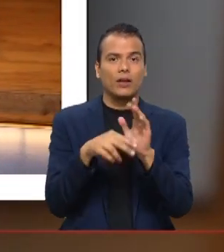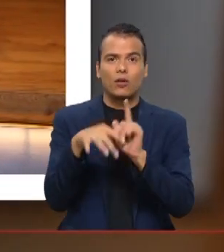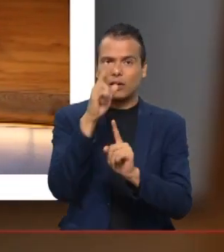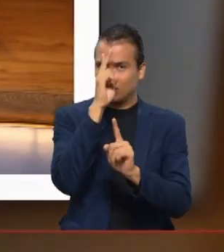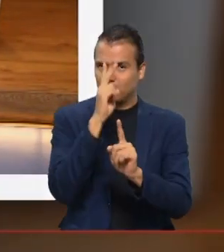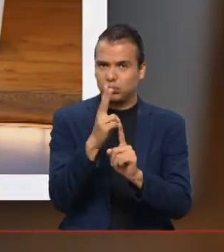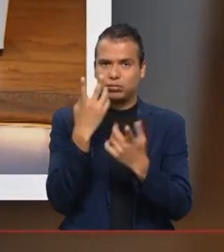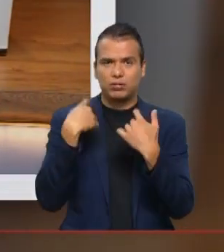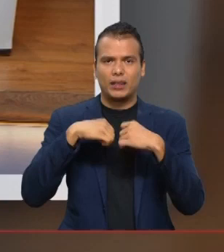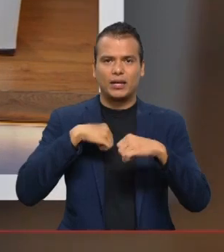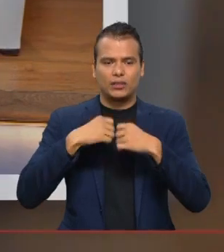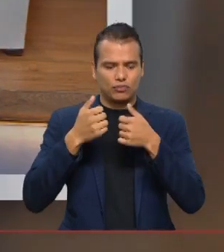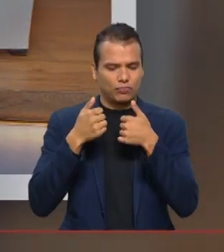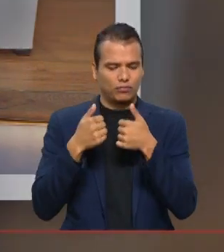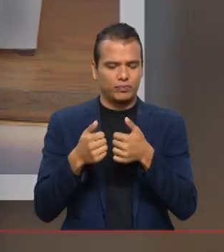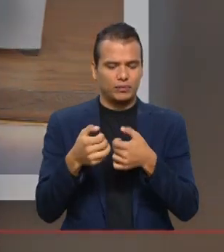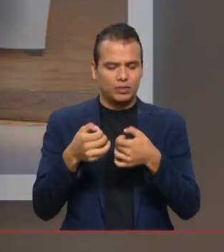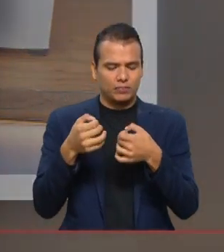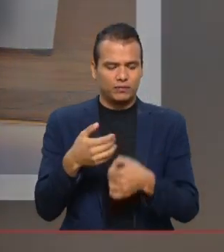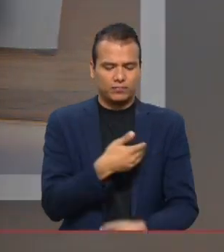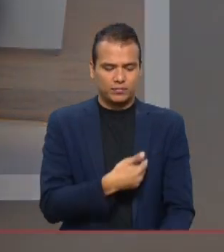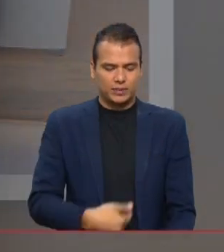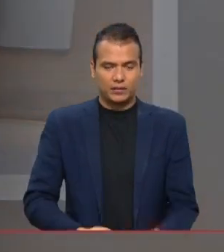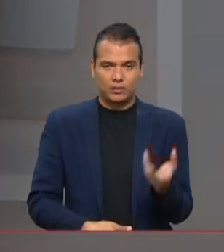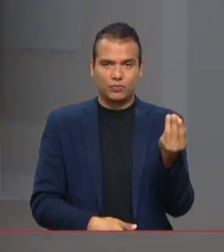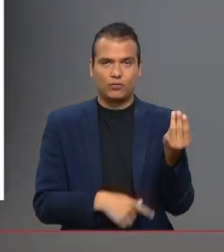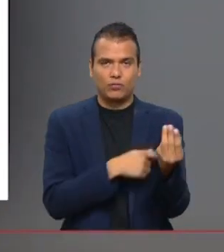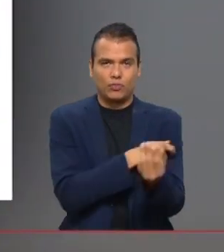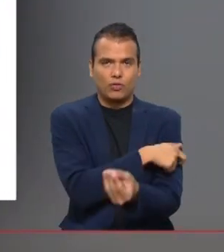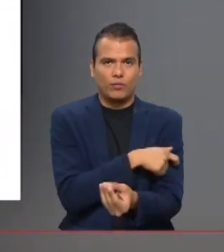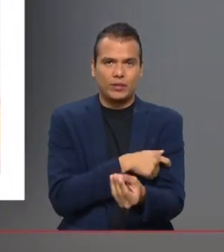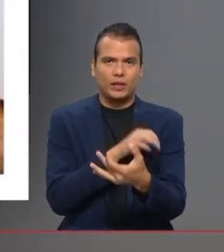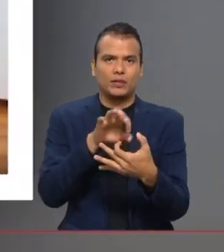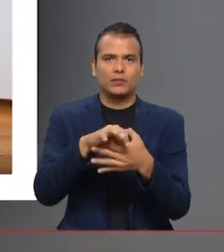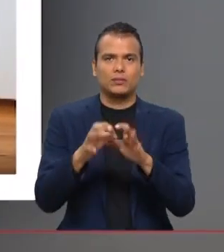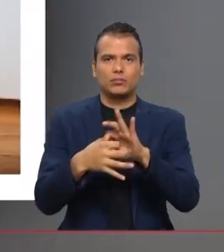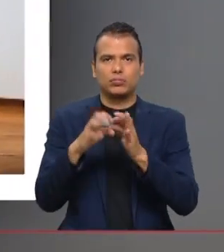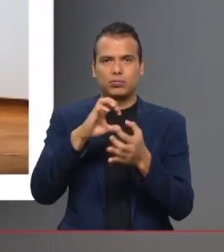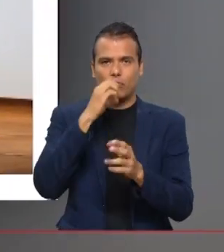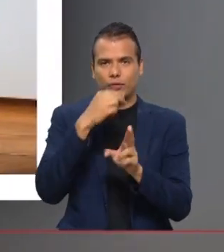reducción de huella de carbono. El presidente del COPT, estoy hablando del doctor